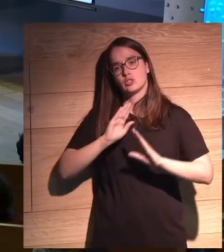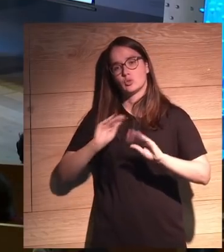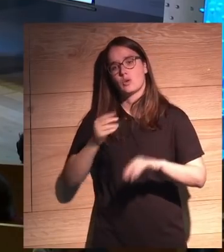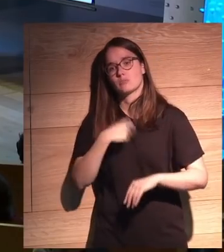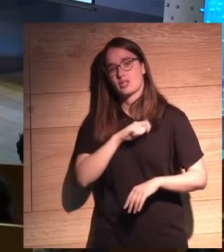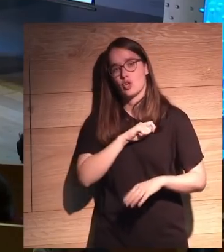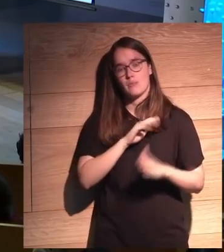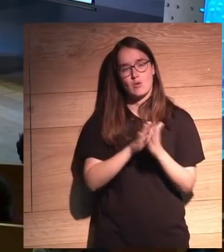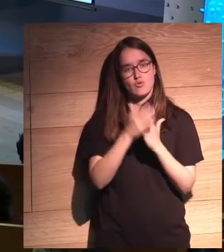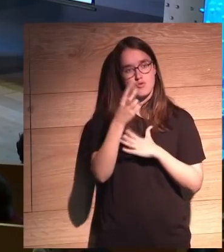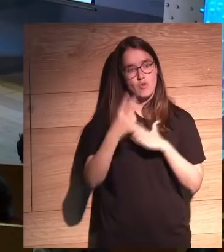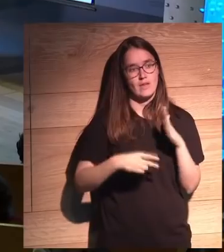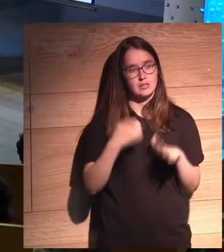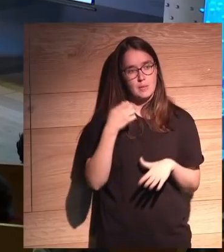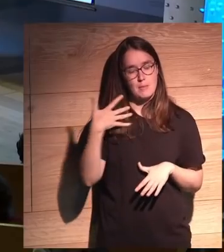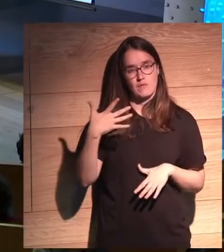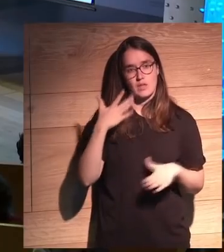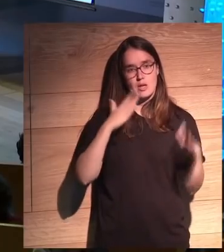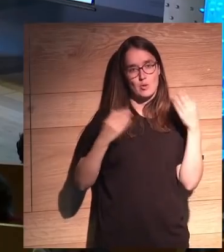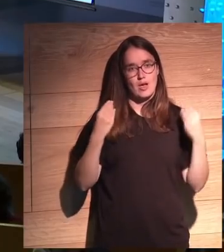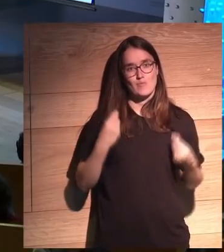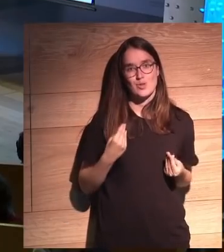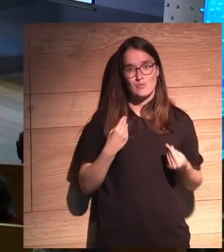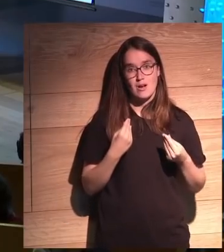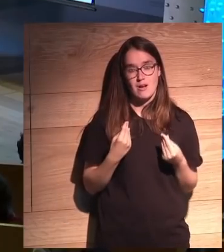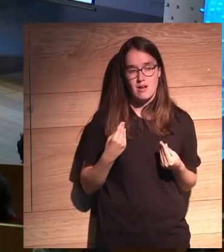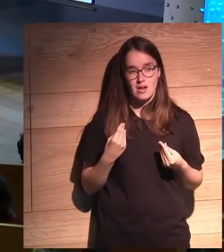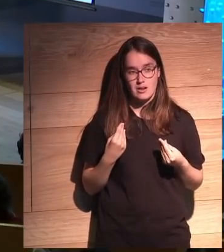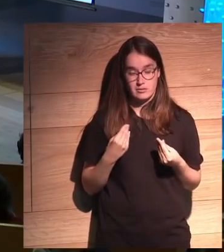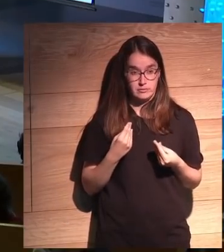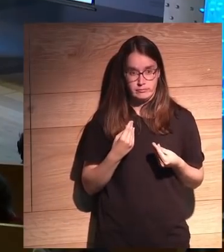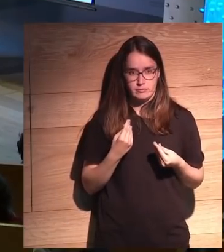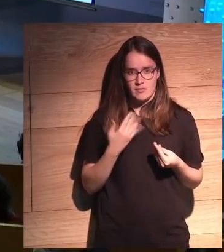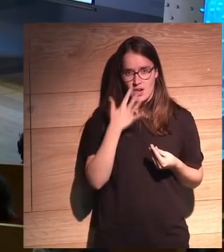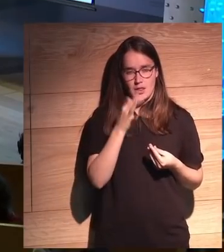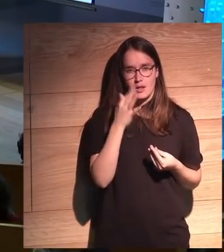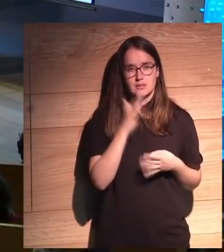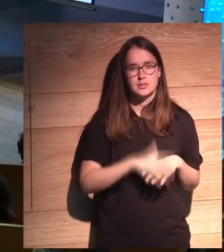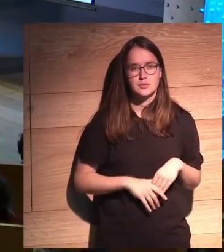era un novelista muy conocido en ese momento, ya naturalizado francés.